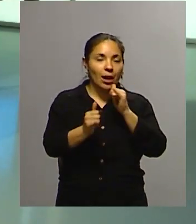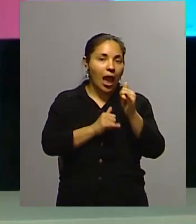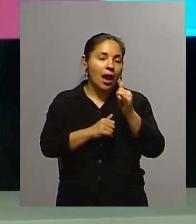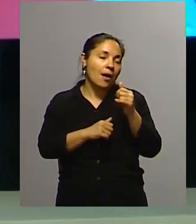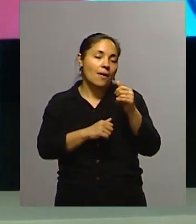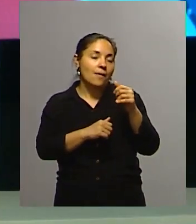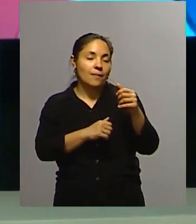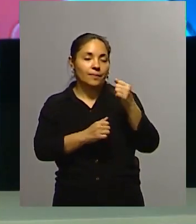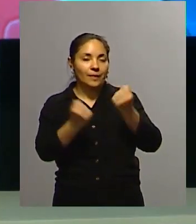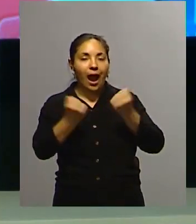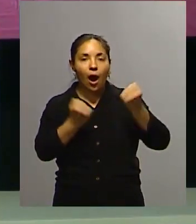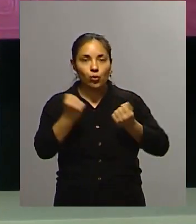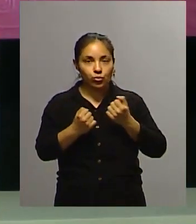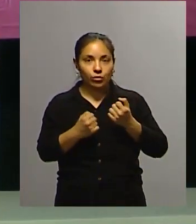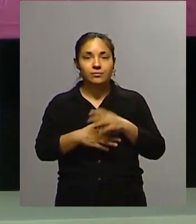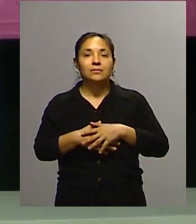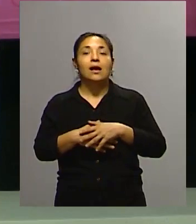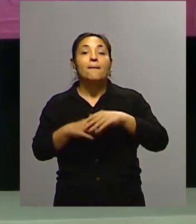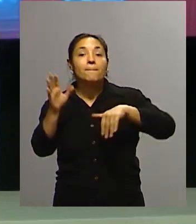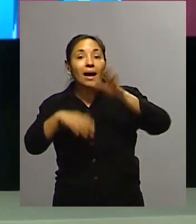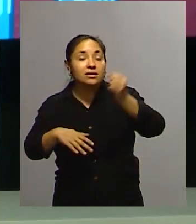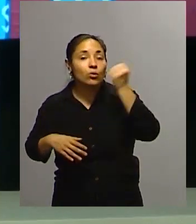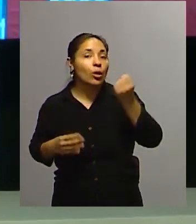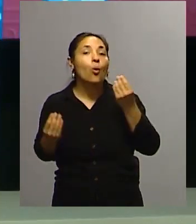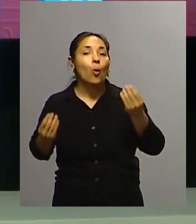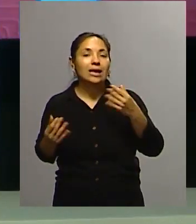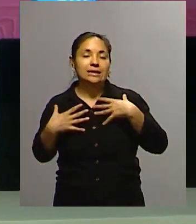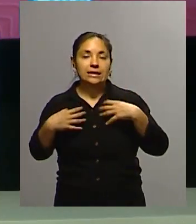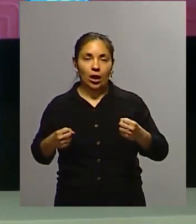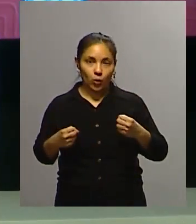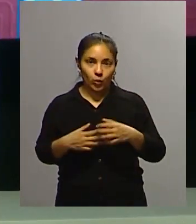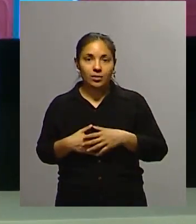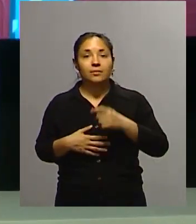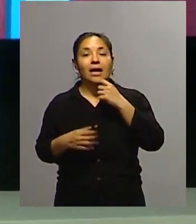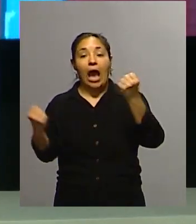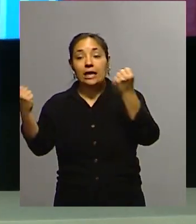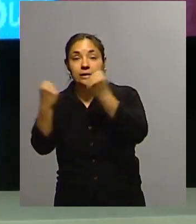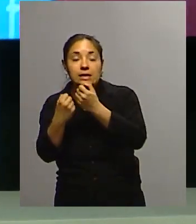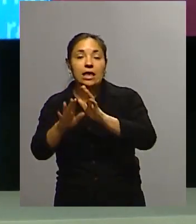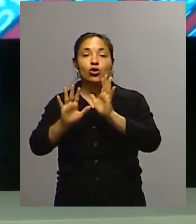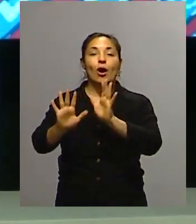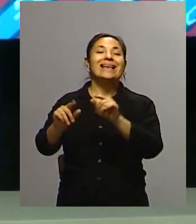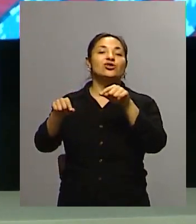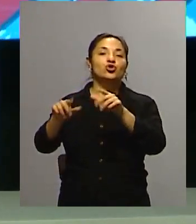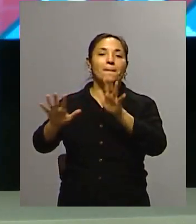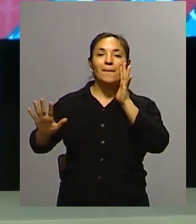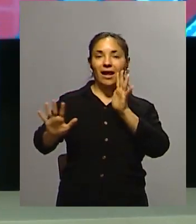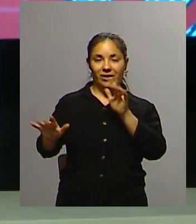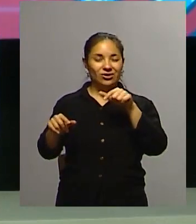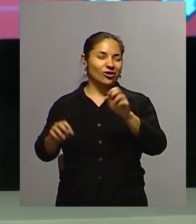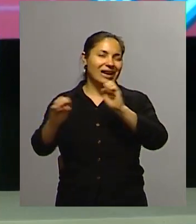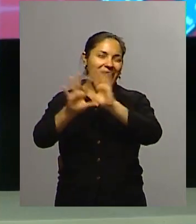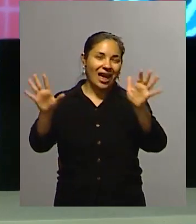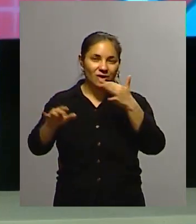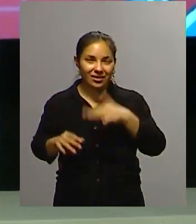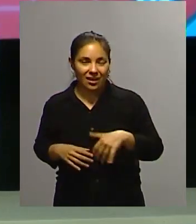En esto, la prioridad es la salud, la prioridad es que no hayan accidentes de tránsito. Eso lo tenemos claro todo, y al que le preguntes,